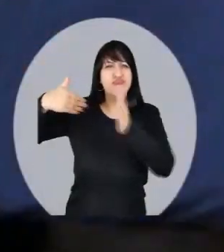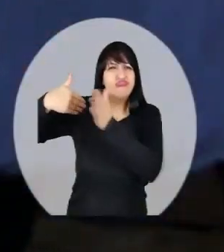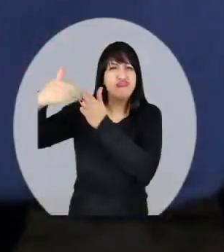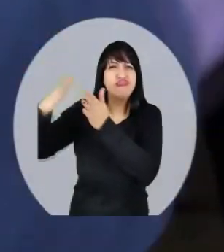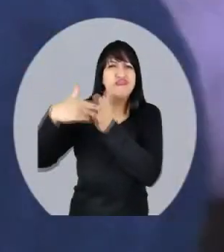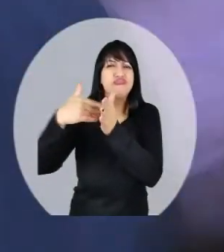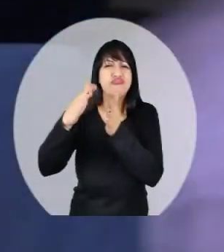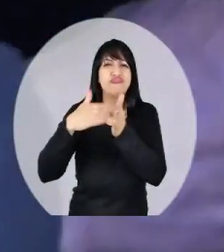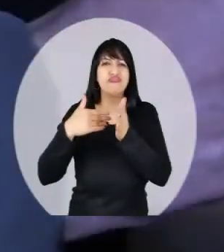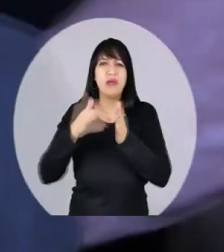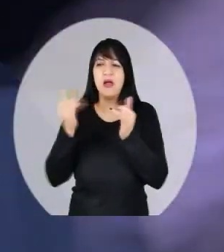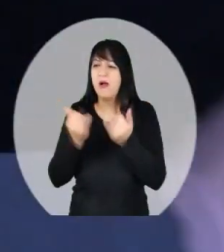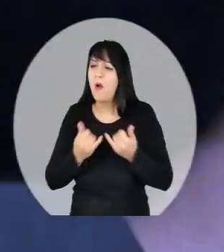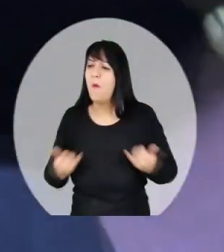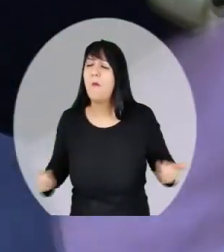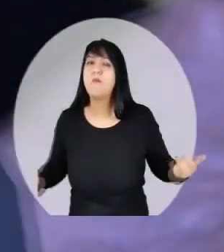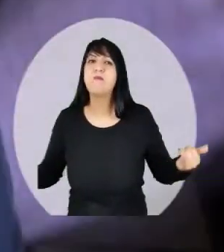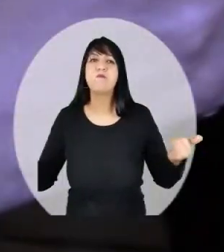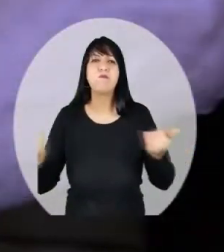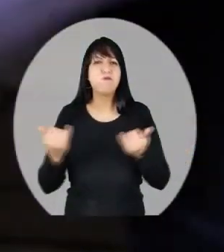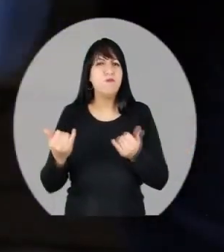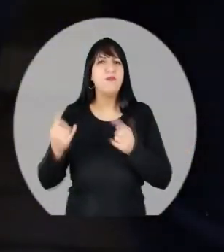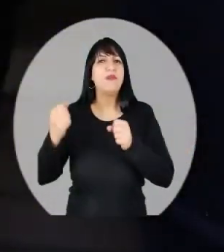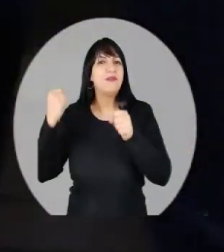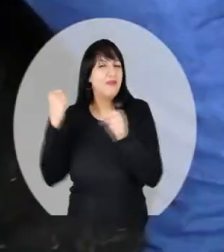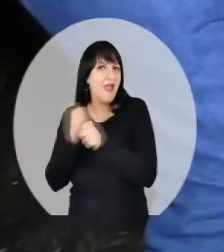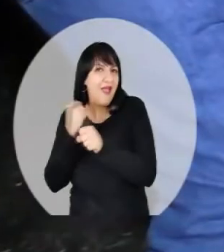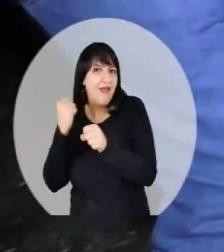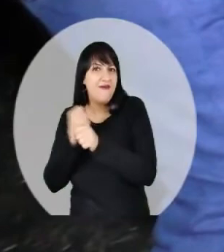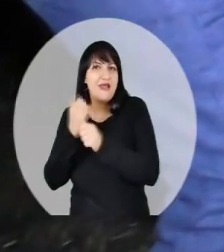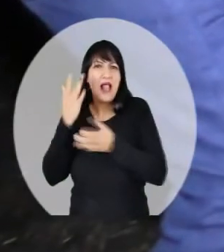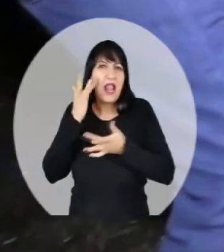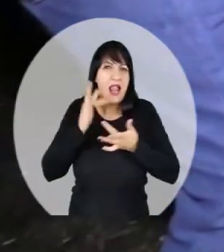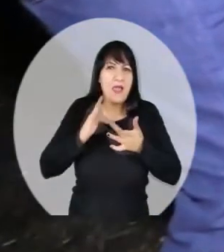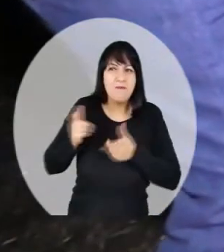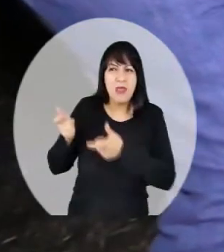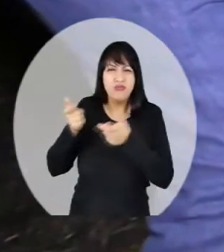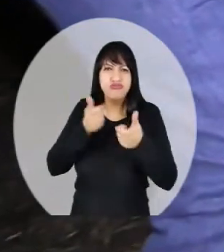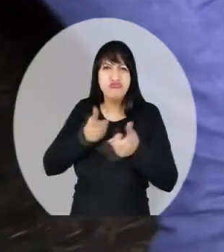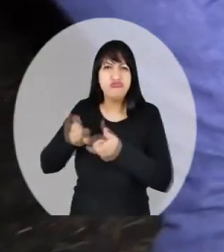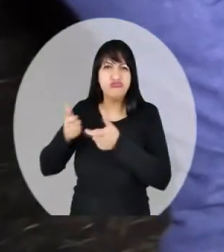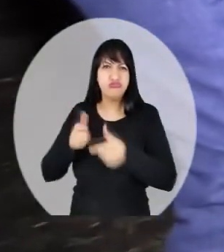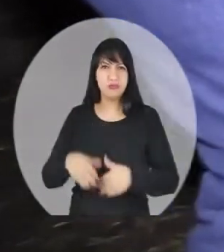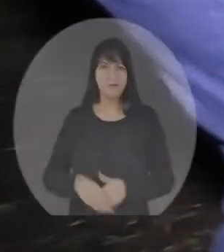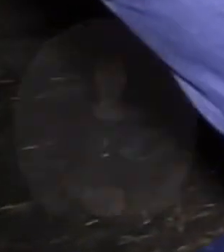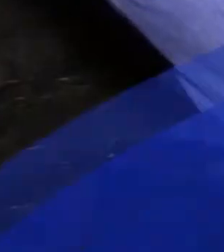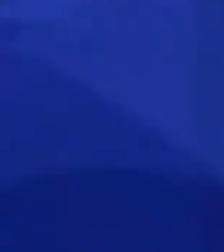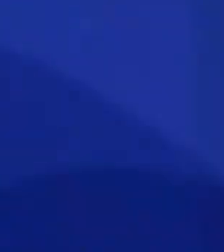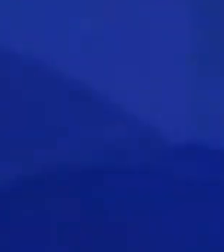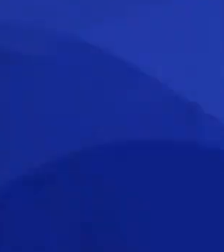cara al puente, lo vamos a pintar y todas las áreas aledañas van a estar con mucho trabajo de desinfección.